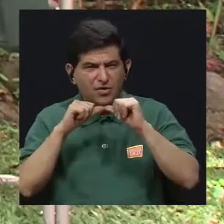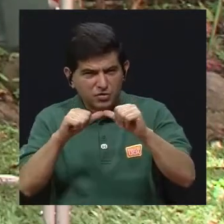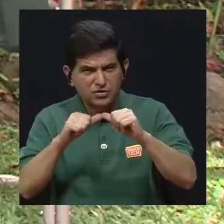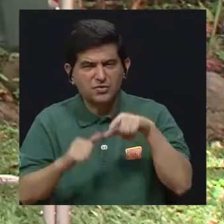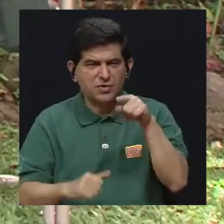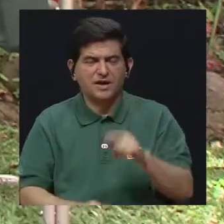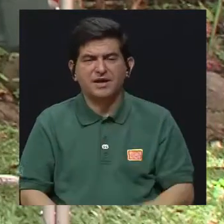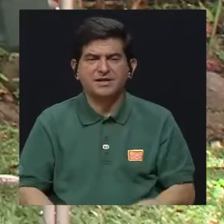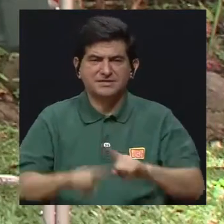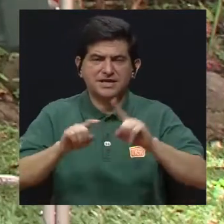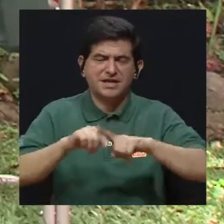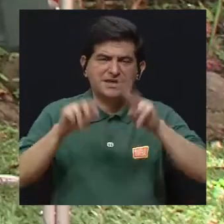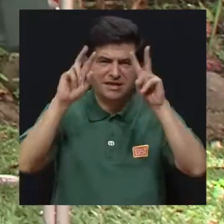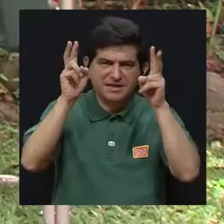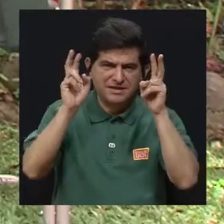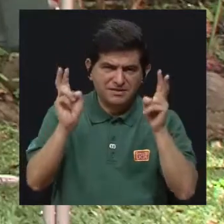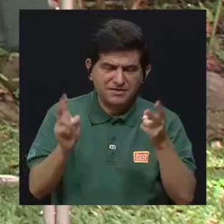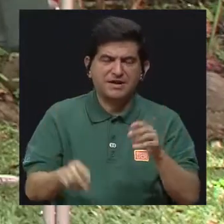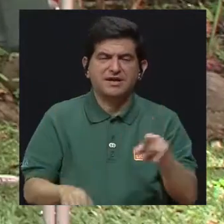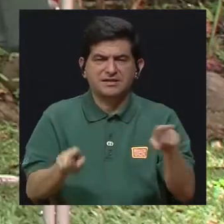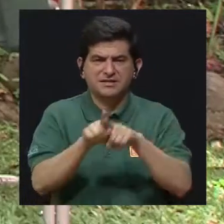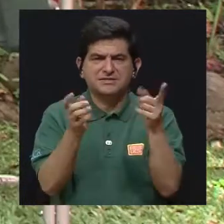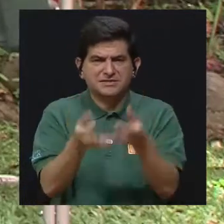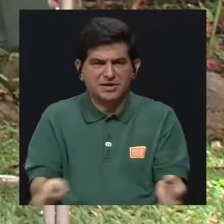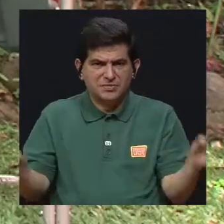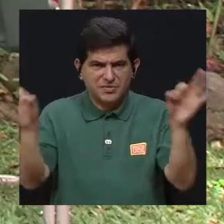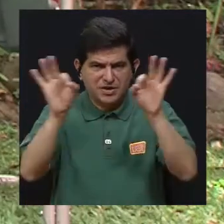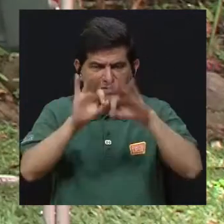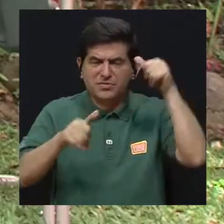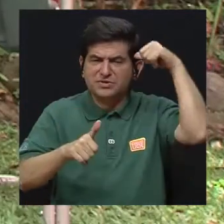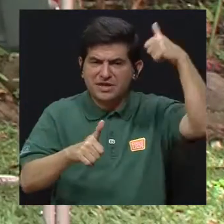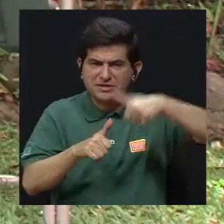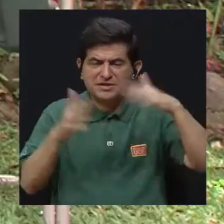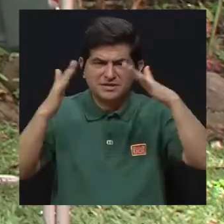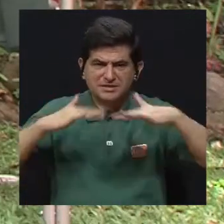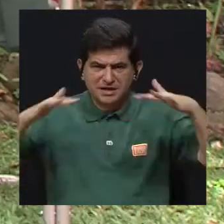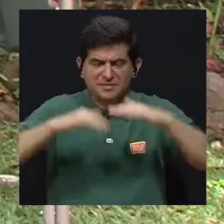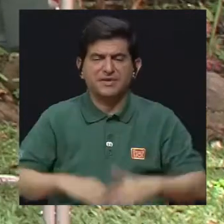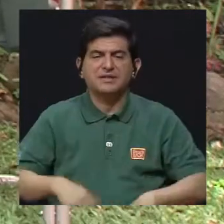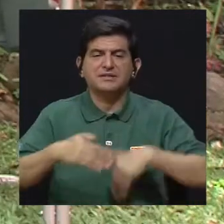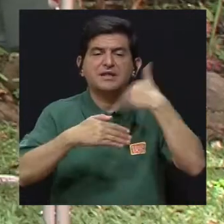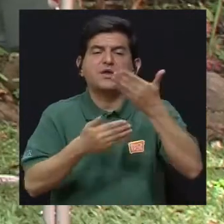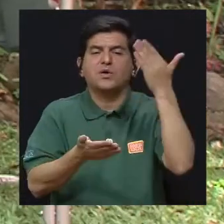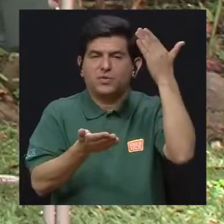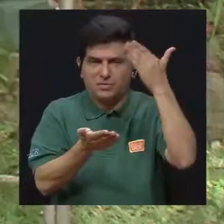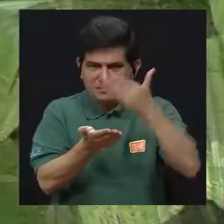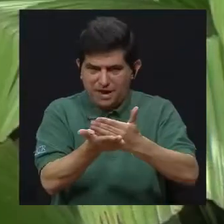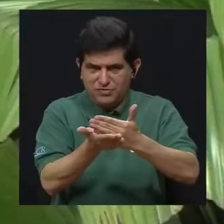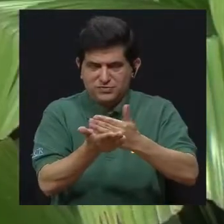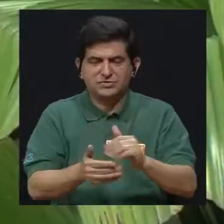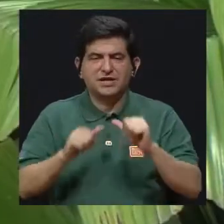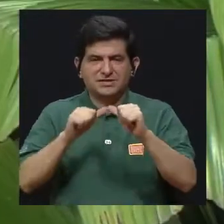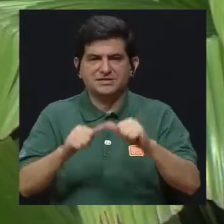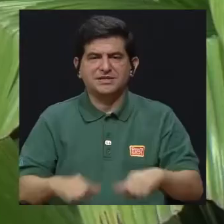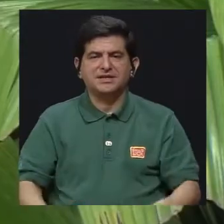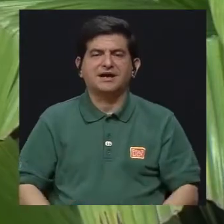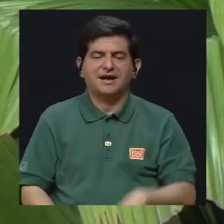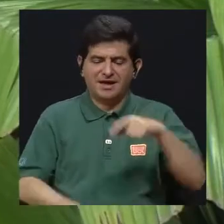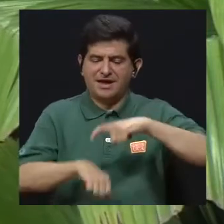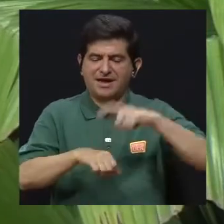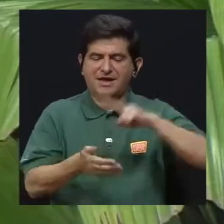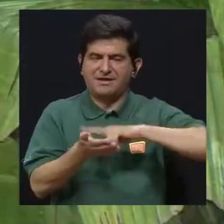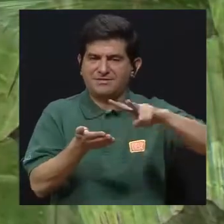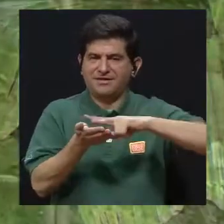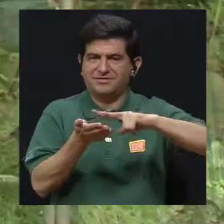poco con este y otros temas, ¿verdad?, que también son muy importantes de retomar sobre el medio ambiente, después de una breve pausa. Siga con más de